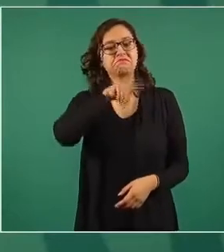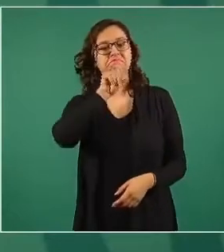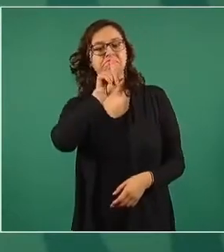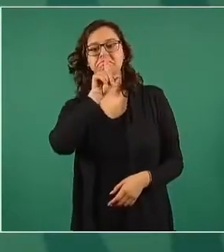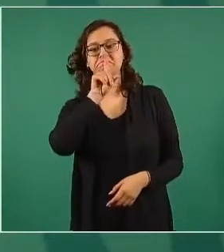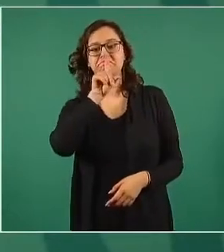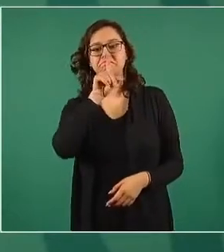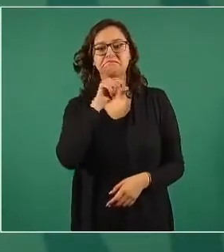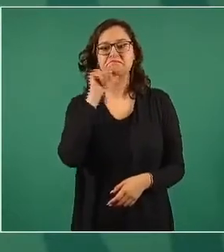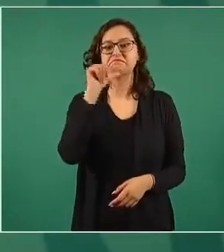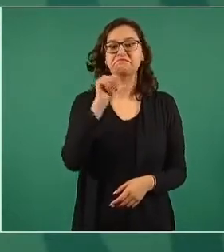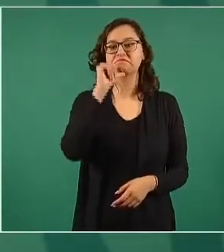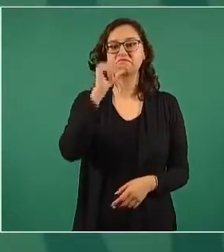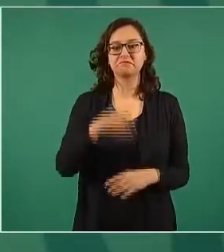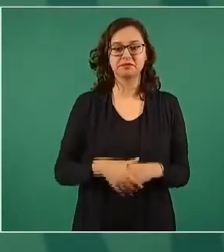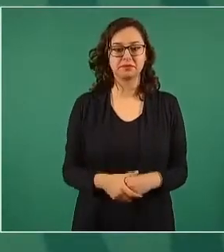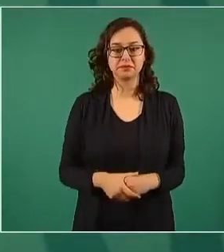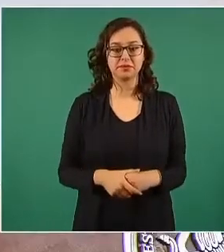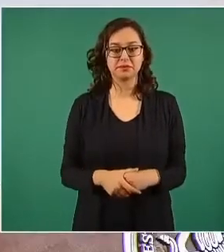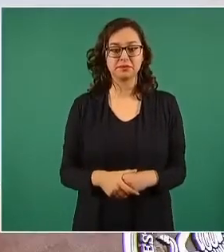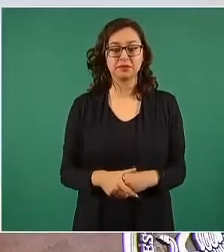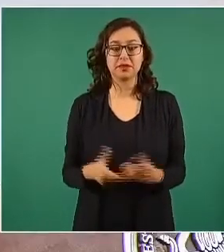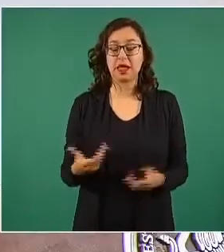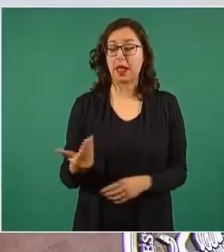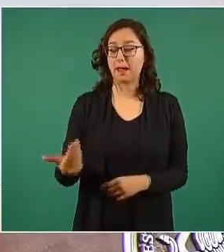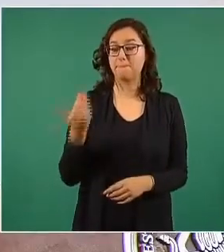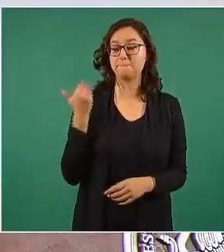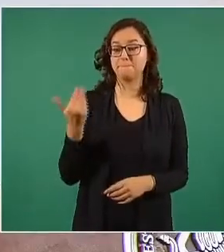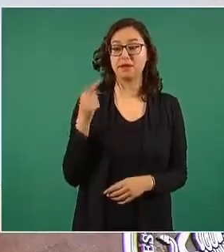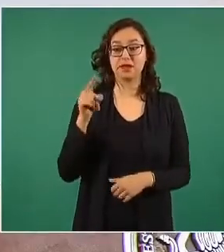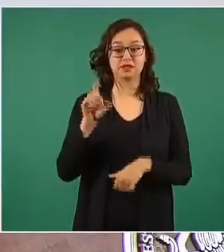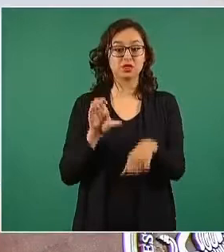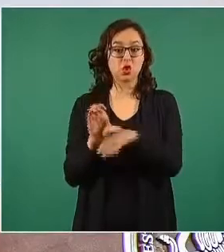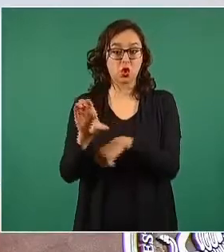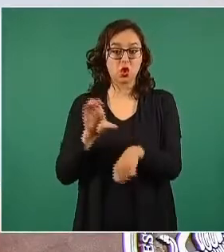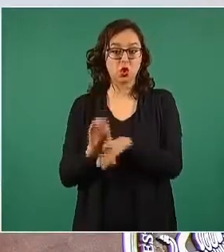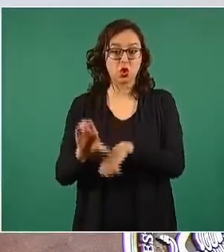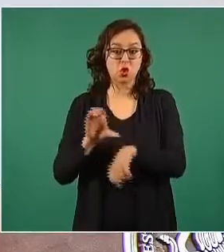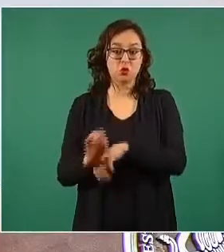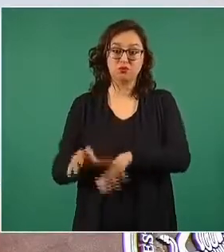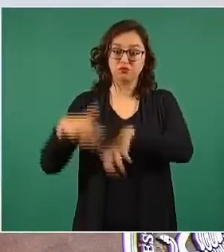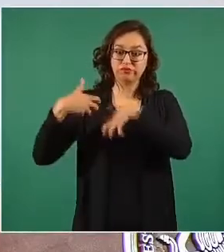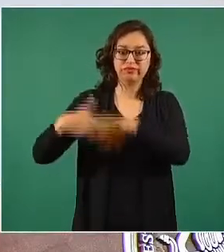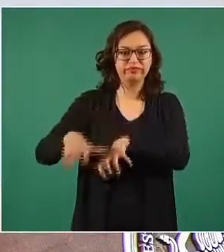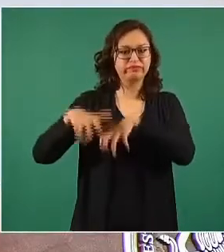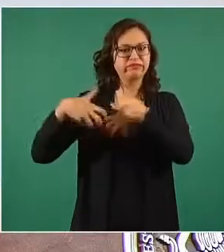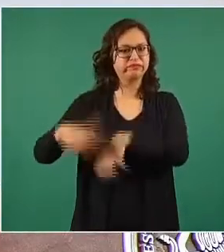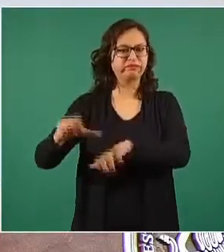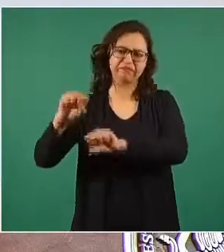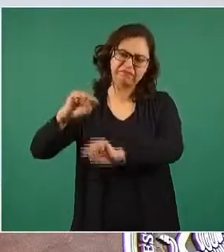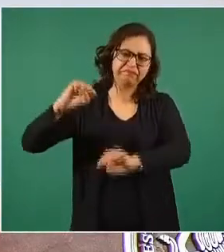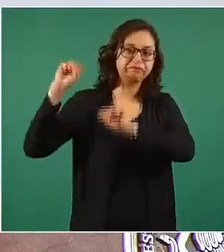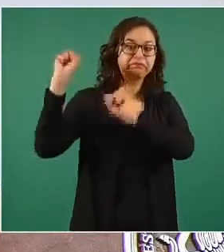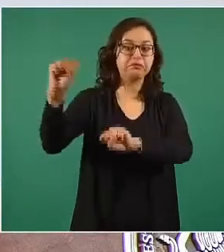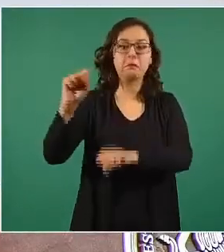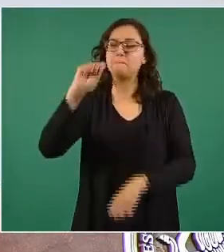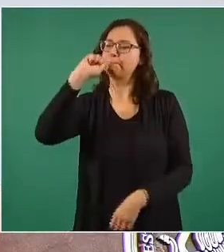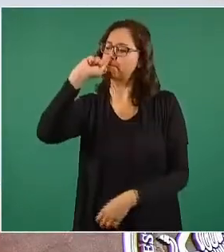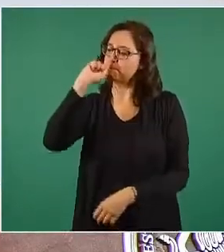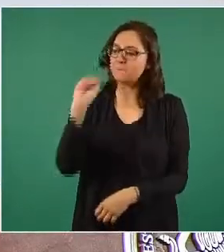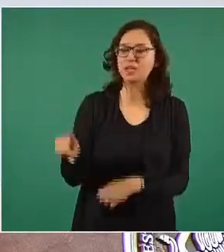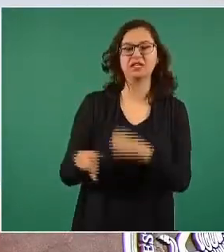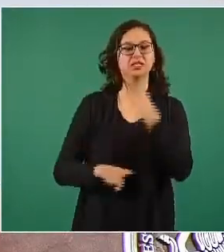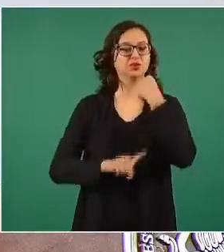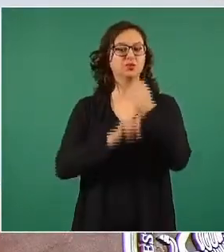Acaban de haber manifestaciones hace relativamente poco en Colombia, por lo mismo.